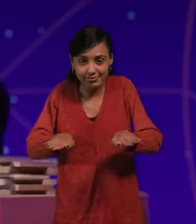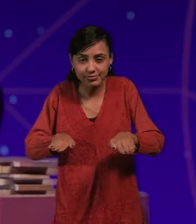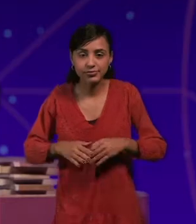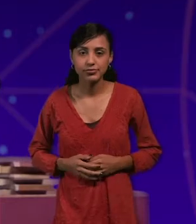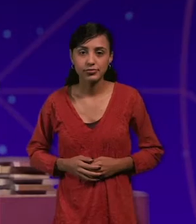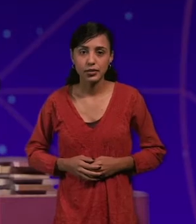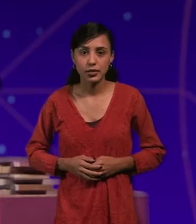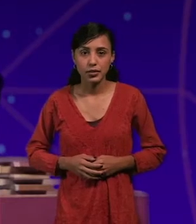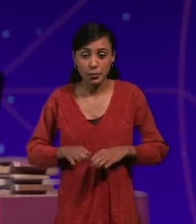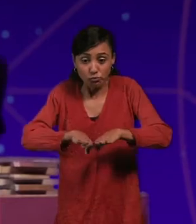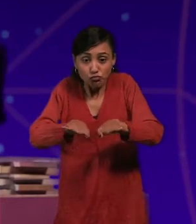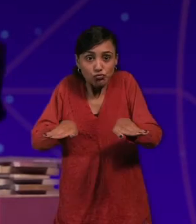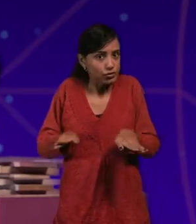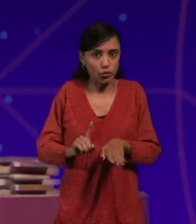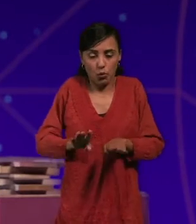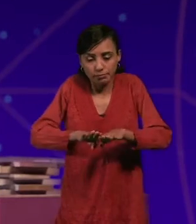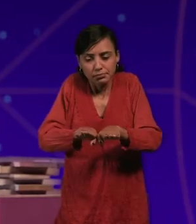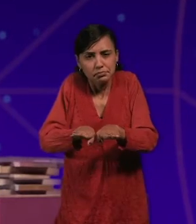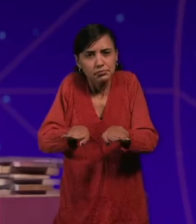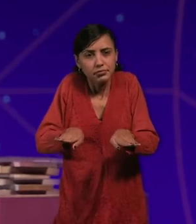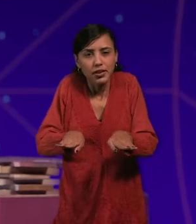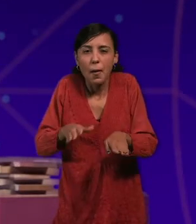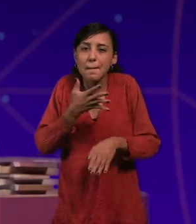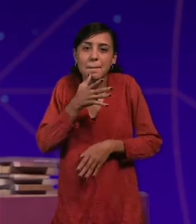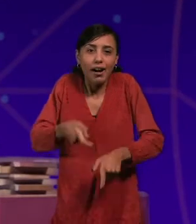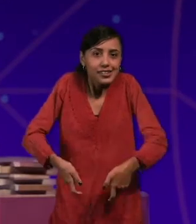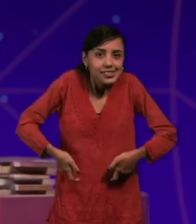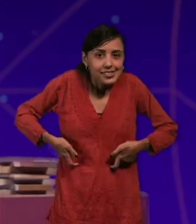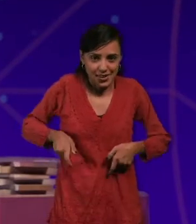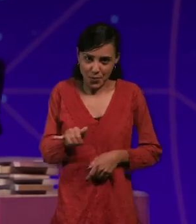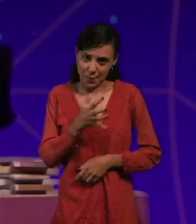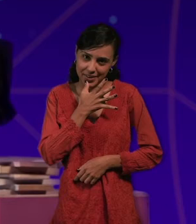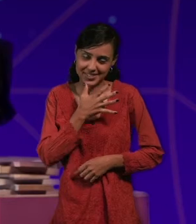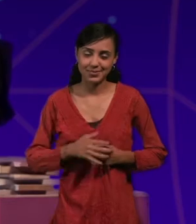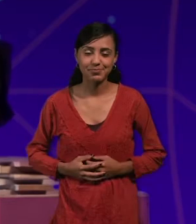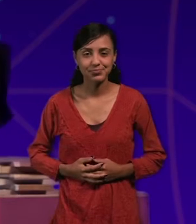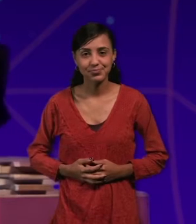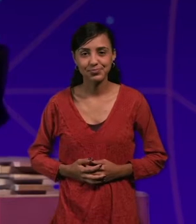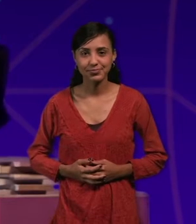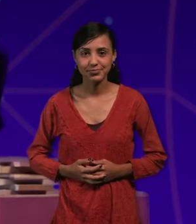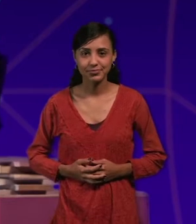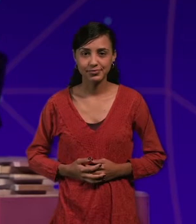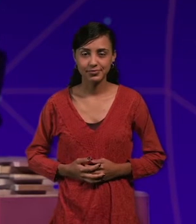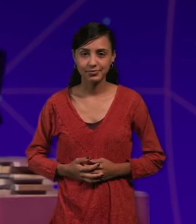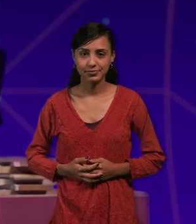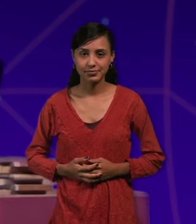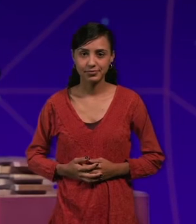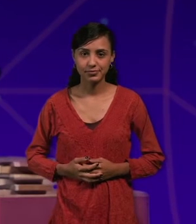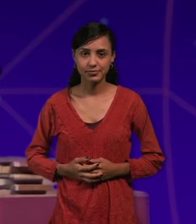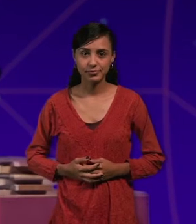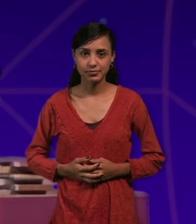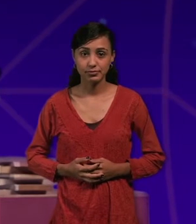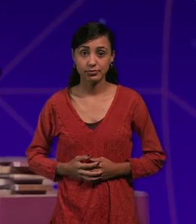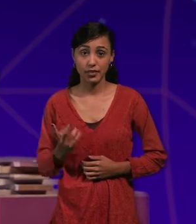Pero no lo vamos a hacer hasta el final, nos va a quedar como un pantalón. Vamos a dejar esta área para